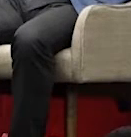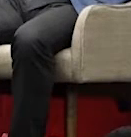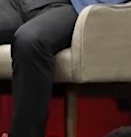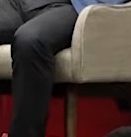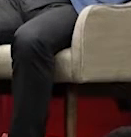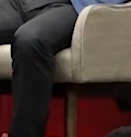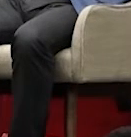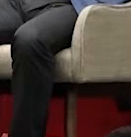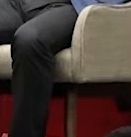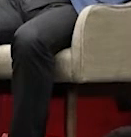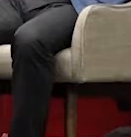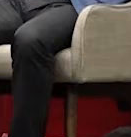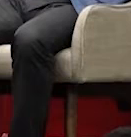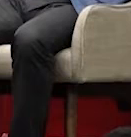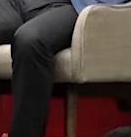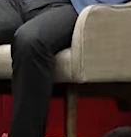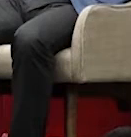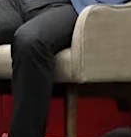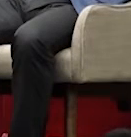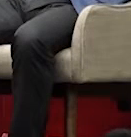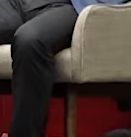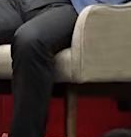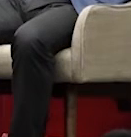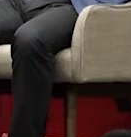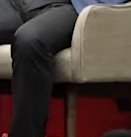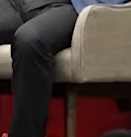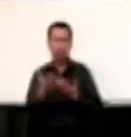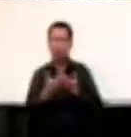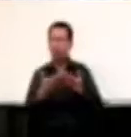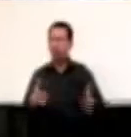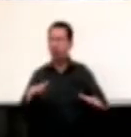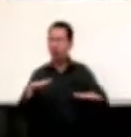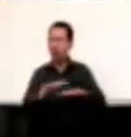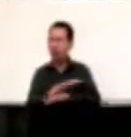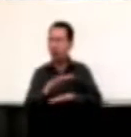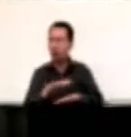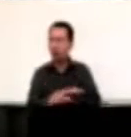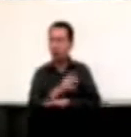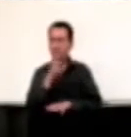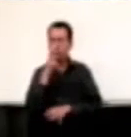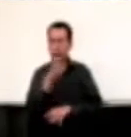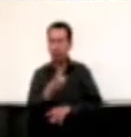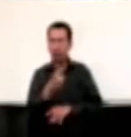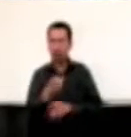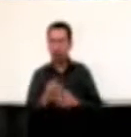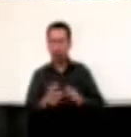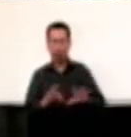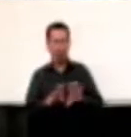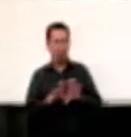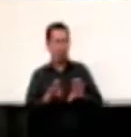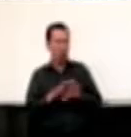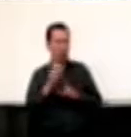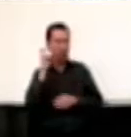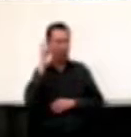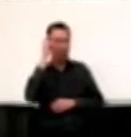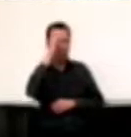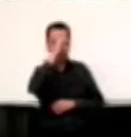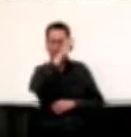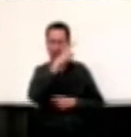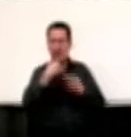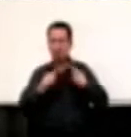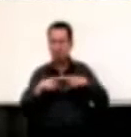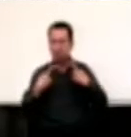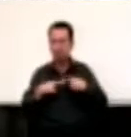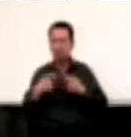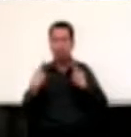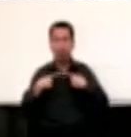partidista en nuestro país. Mucho de este cambio pues es difícil de entender a veces para los